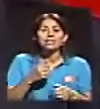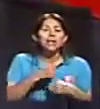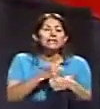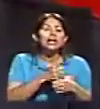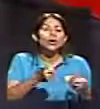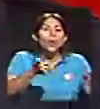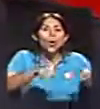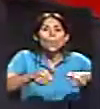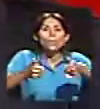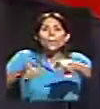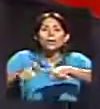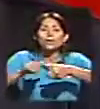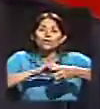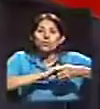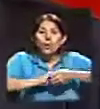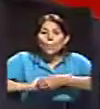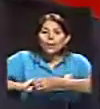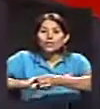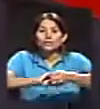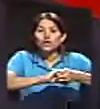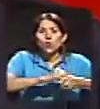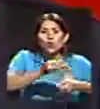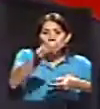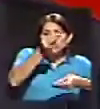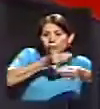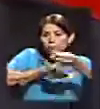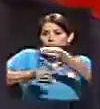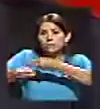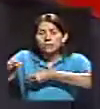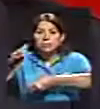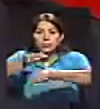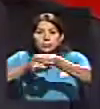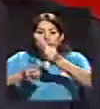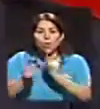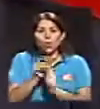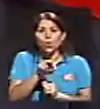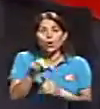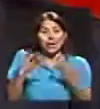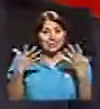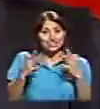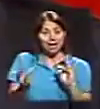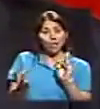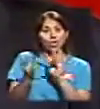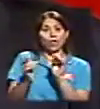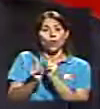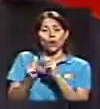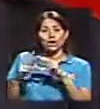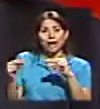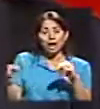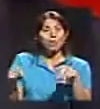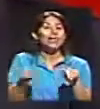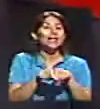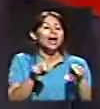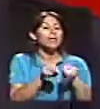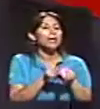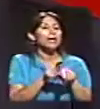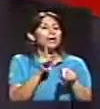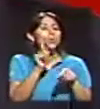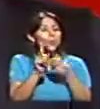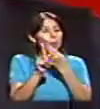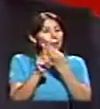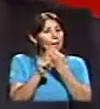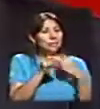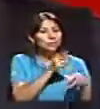información recíproca con los colegas. Ya tenemos uno con Nicaragua, tenemos uno a nivel de Asociación de Supervisores de América Latina, donde